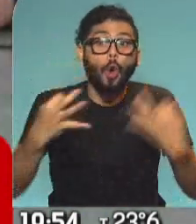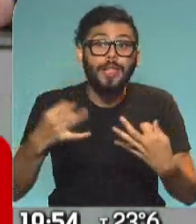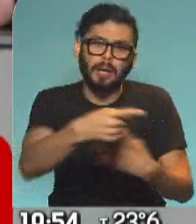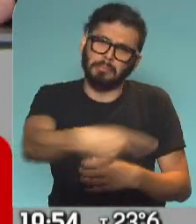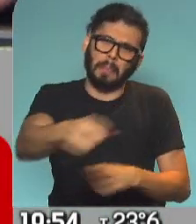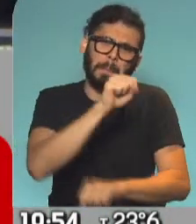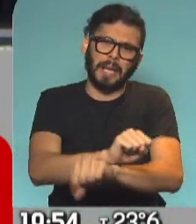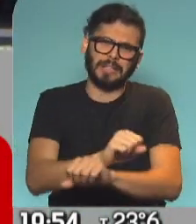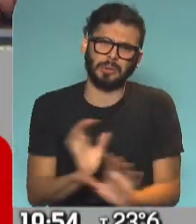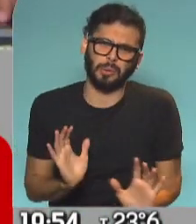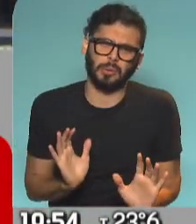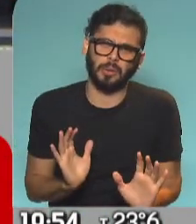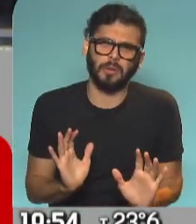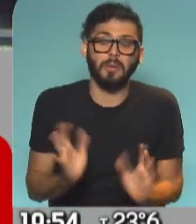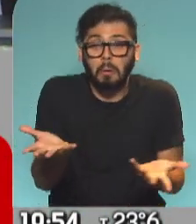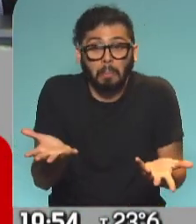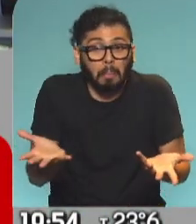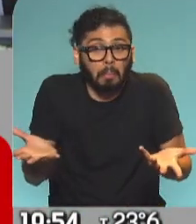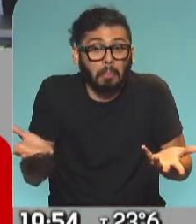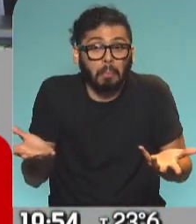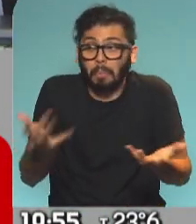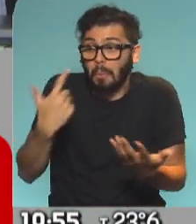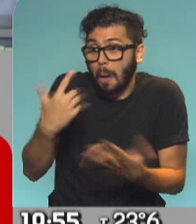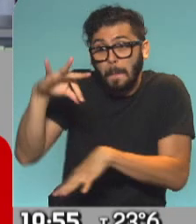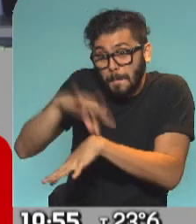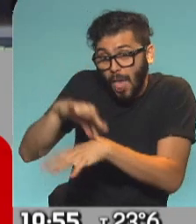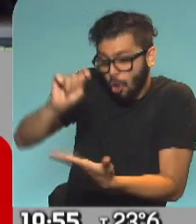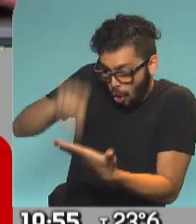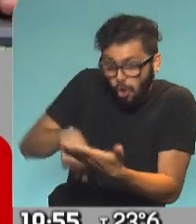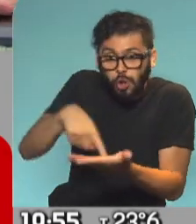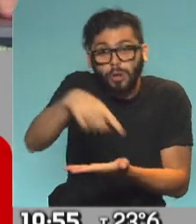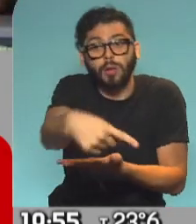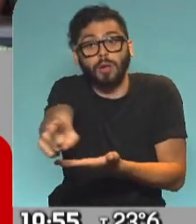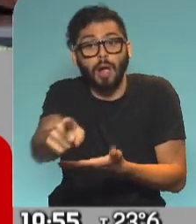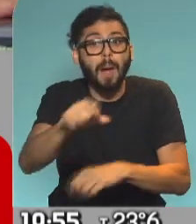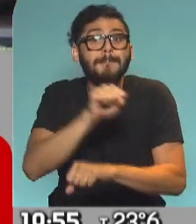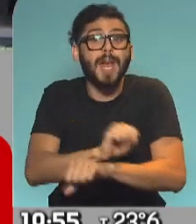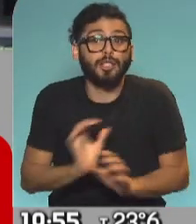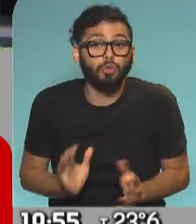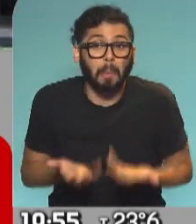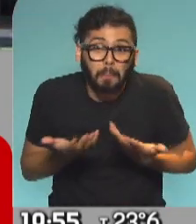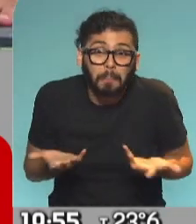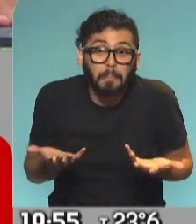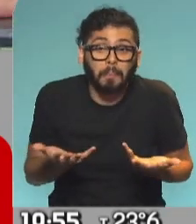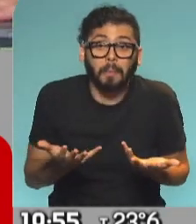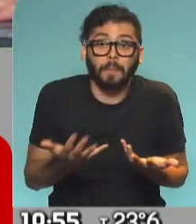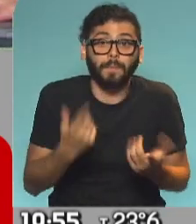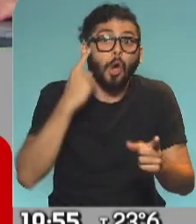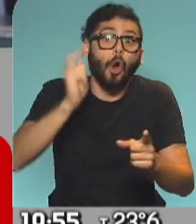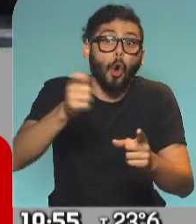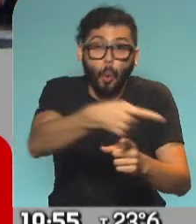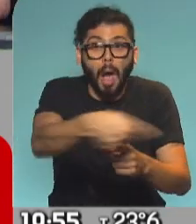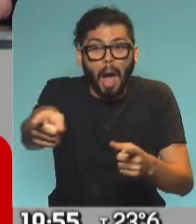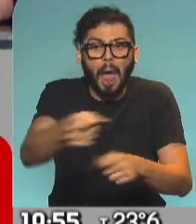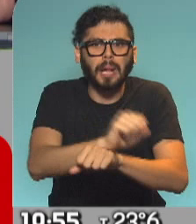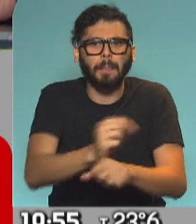ya. ¿Sí? Voy a hacer, o sea, una orden médica y digo, métamelo preso a fulanito y agarro un juez que diga, mándenlo preso